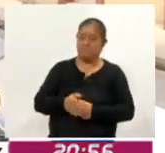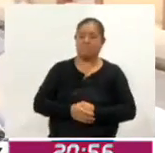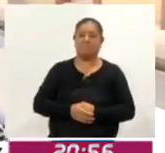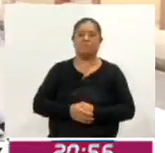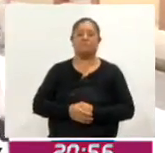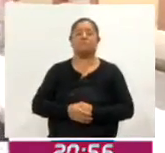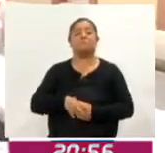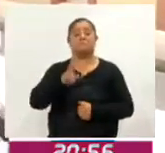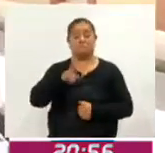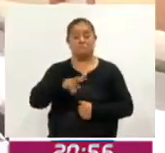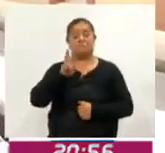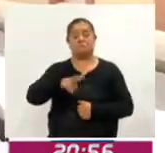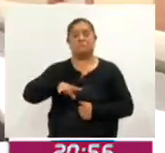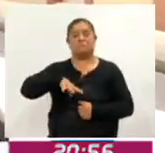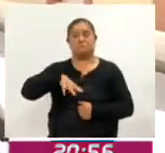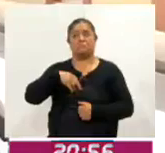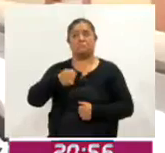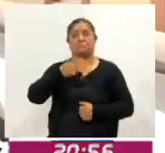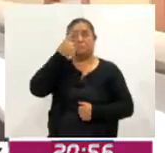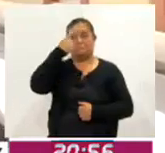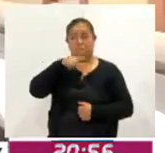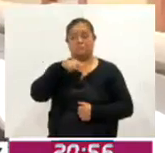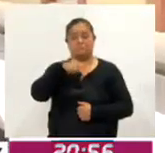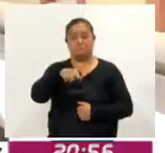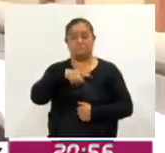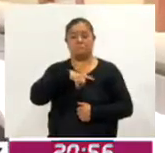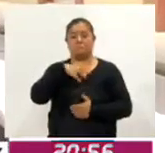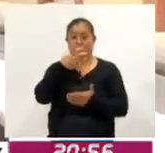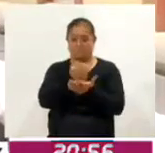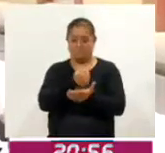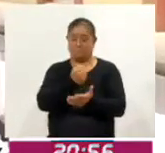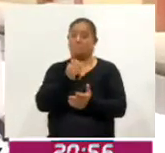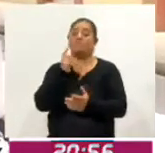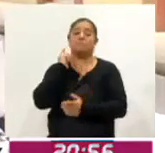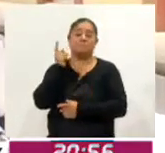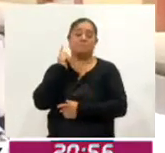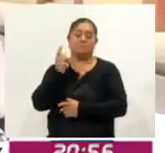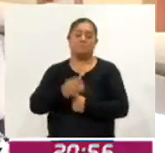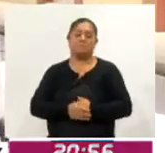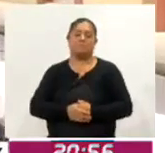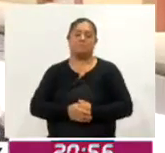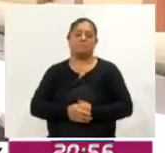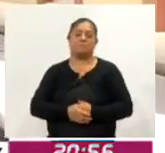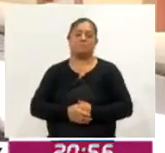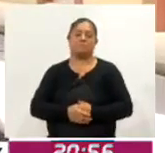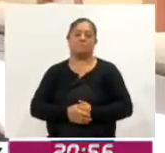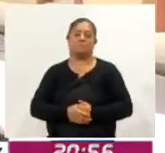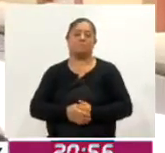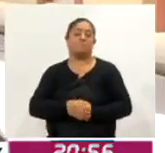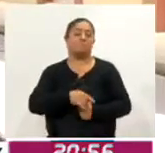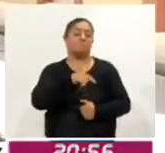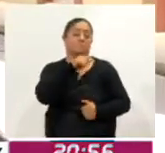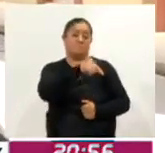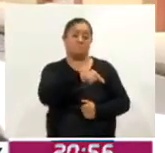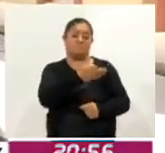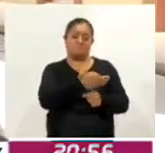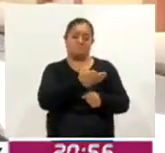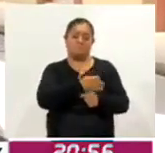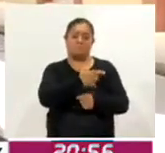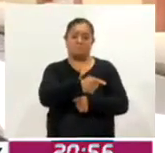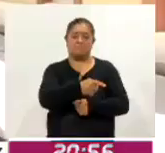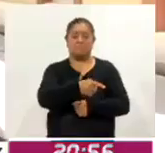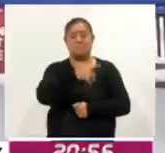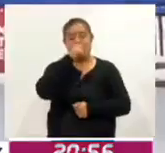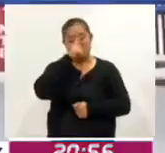muchas ganas para poderlo llevar a cabo. O sea, el balance no fue como hubiéramos esperado, como